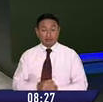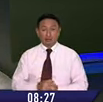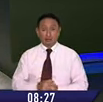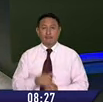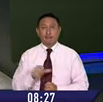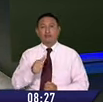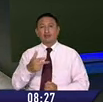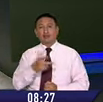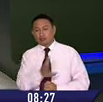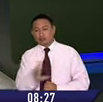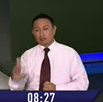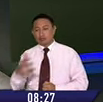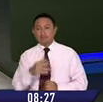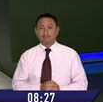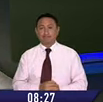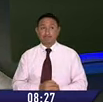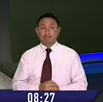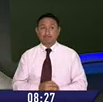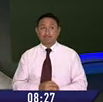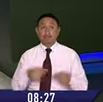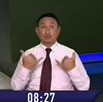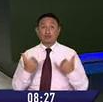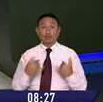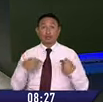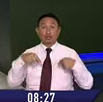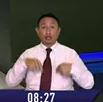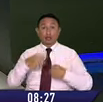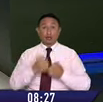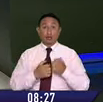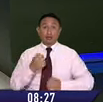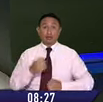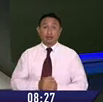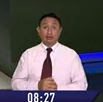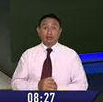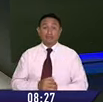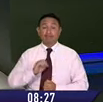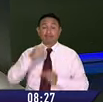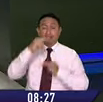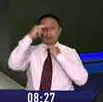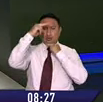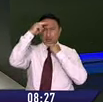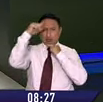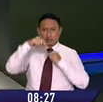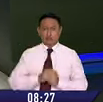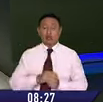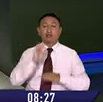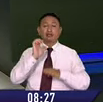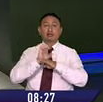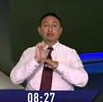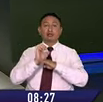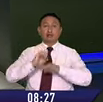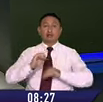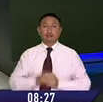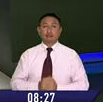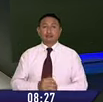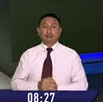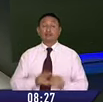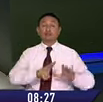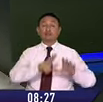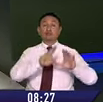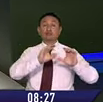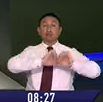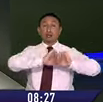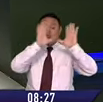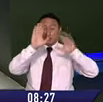alternas. Bueno, así estamos con la situación a esta hora. Evidentemente la noticia la tiene Ecuador y se dio a las 7 de la mañana cuando el presidente de